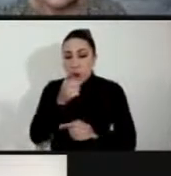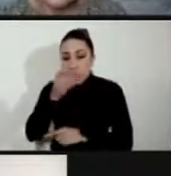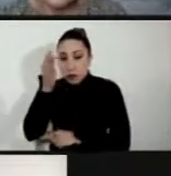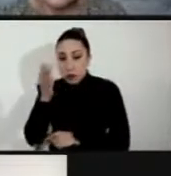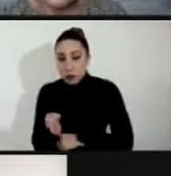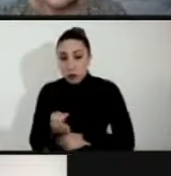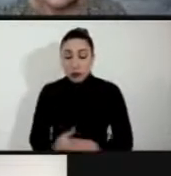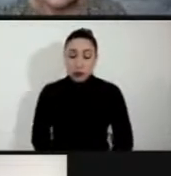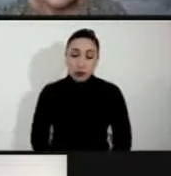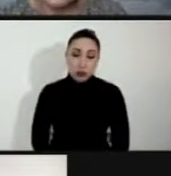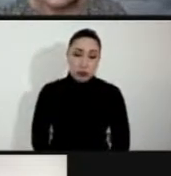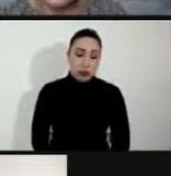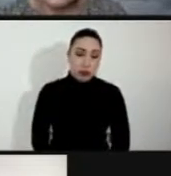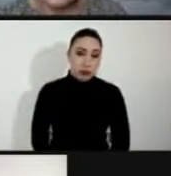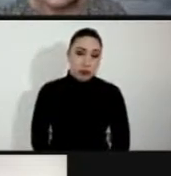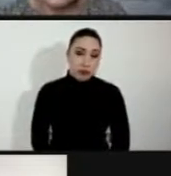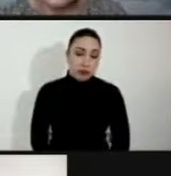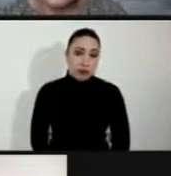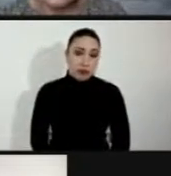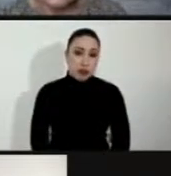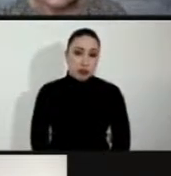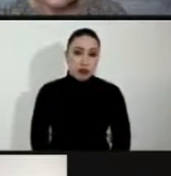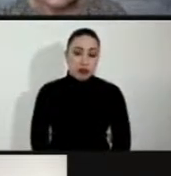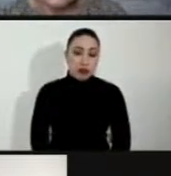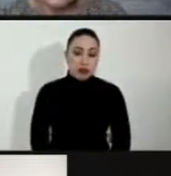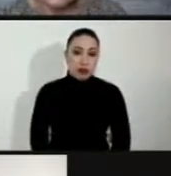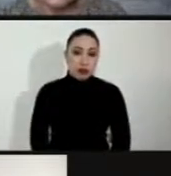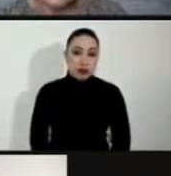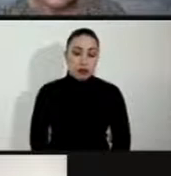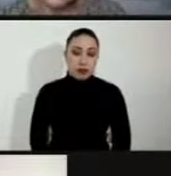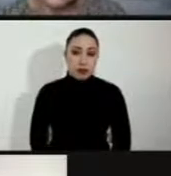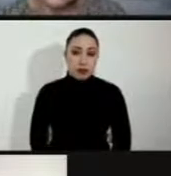diputada Paula Adriana Soto Maldonado?